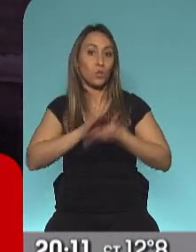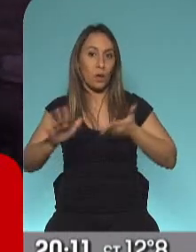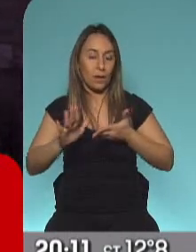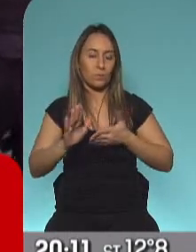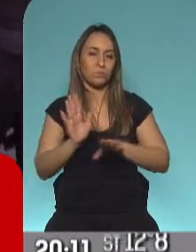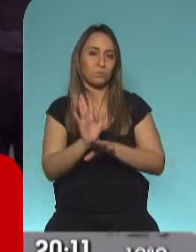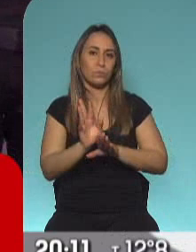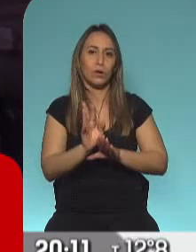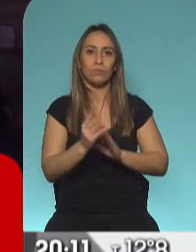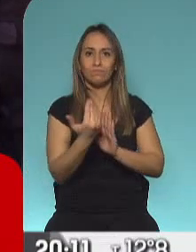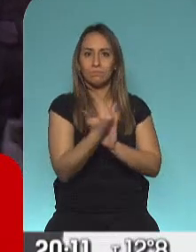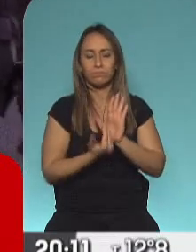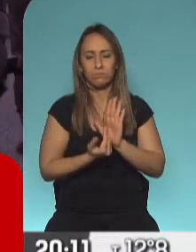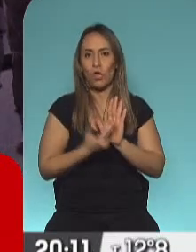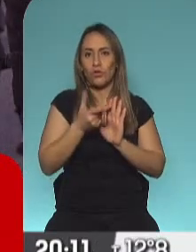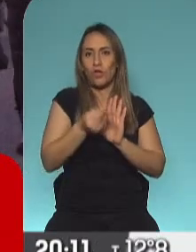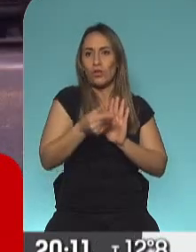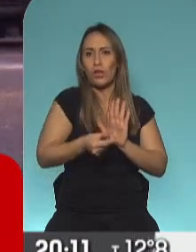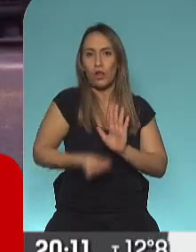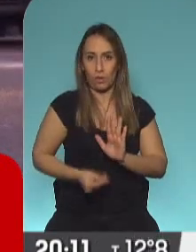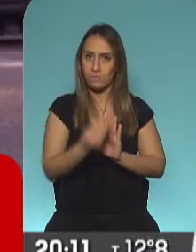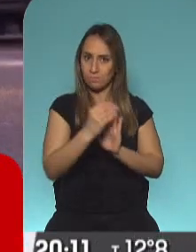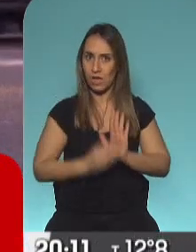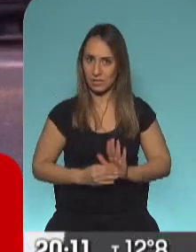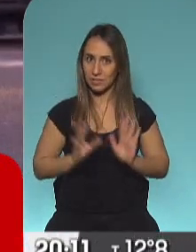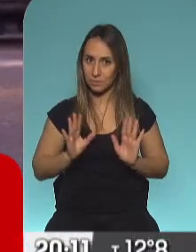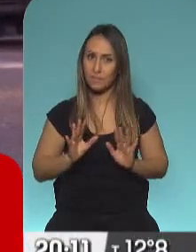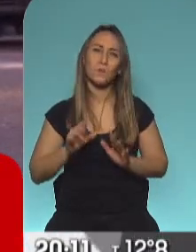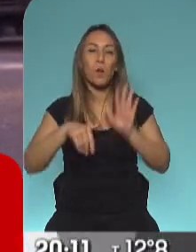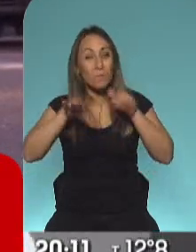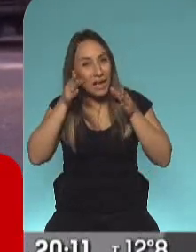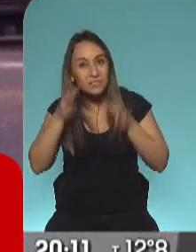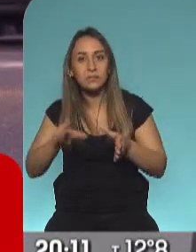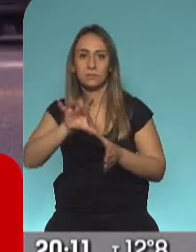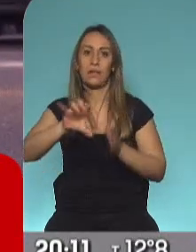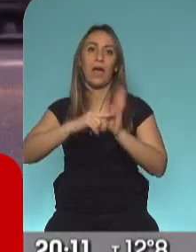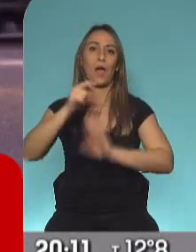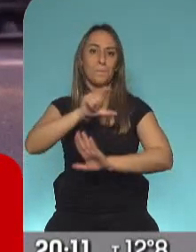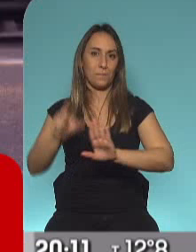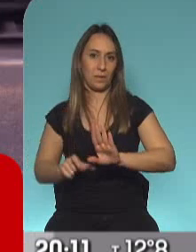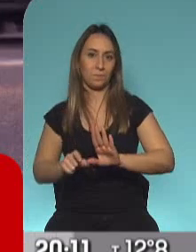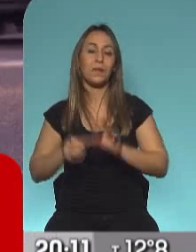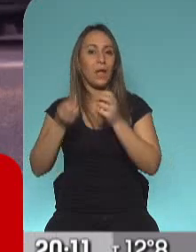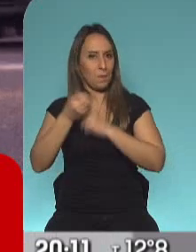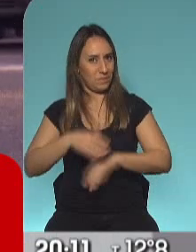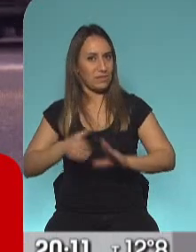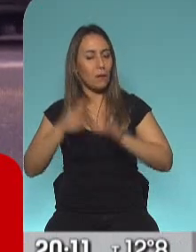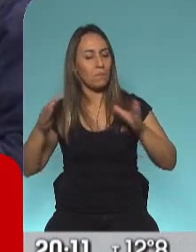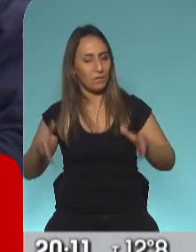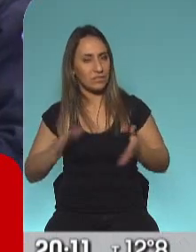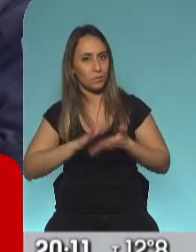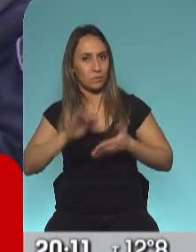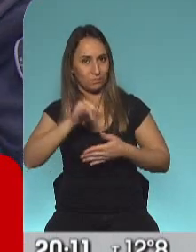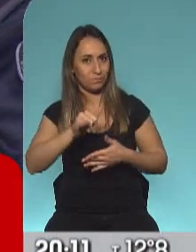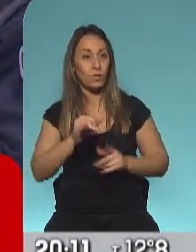República Argentina, pero fundamentalmente en el AMBA. Así concretamente es. Bueno, empezamos la nueva fase, resumimos, Gaby, porque ya lo hemos hablado esto,